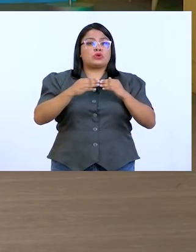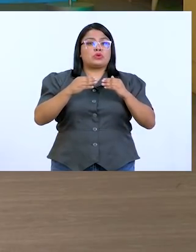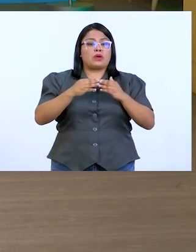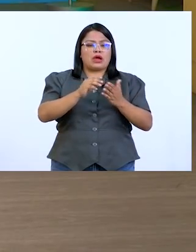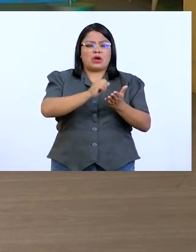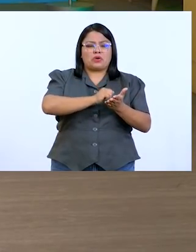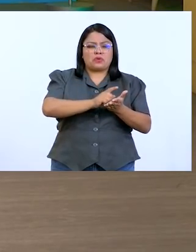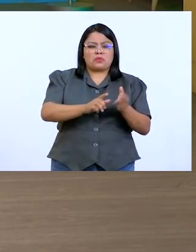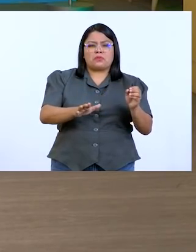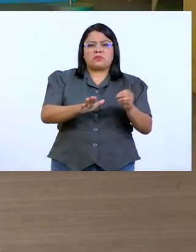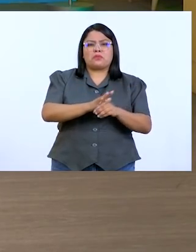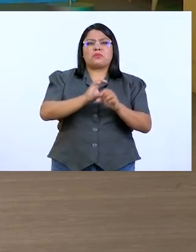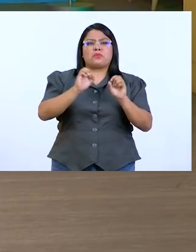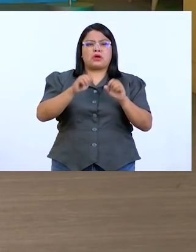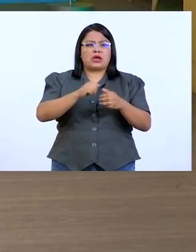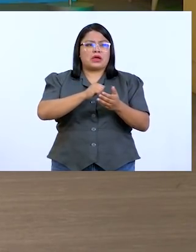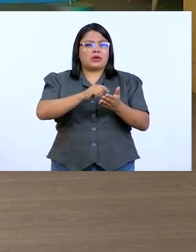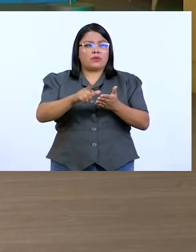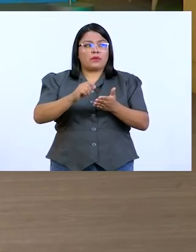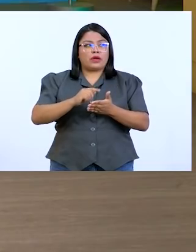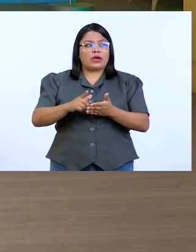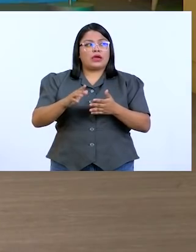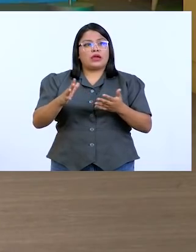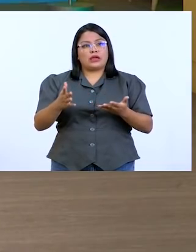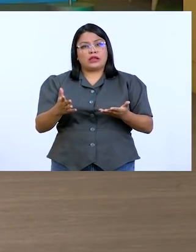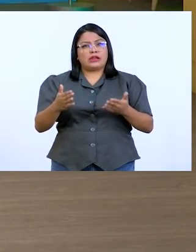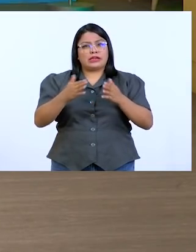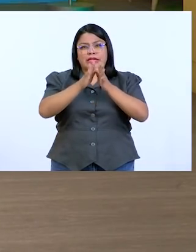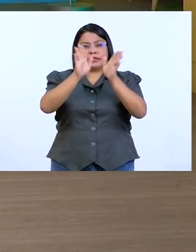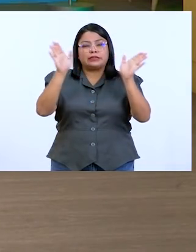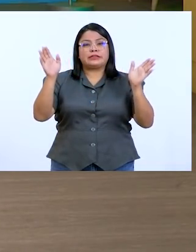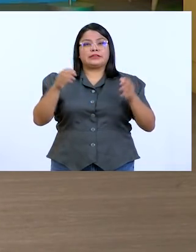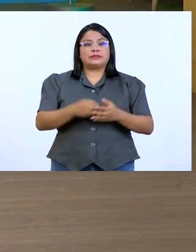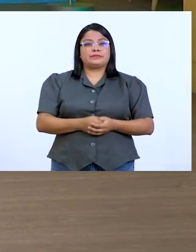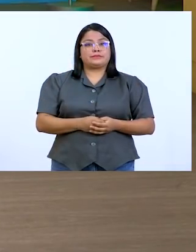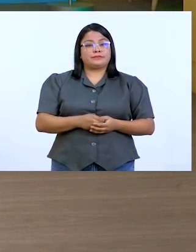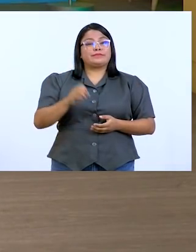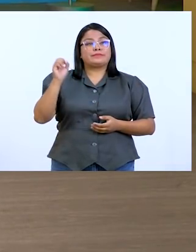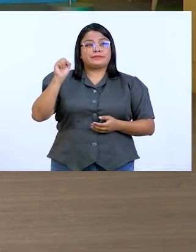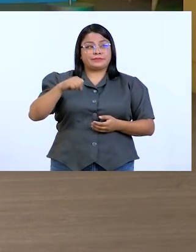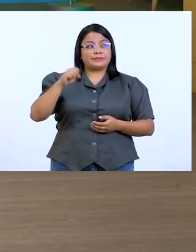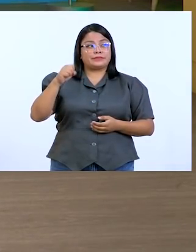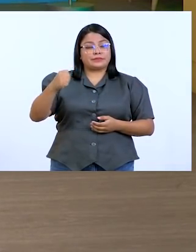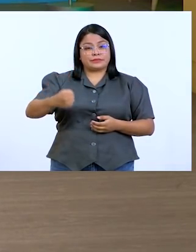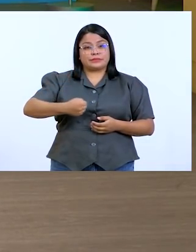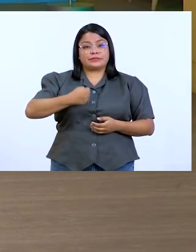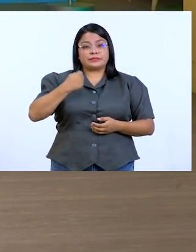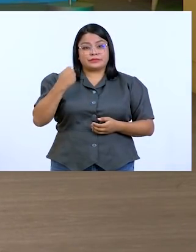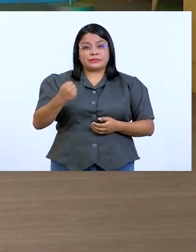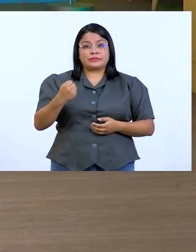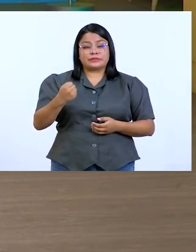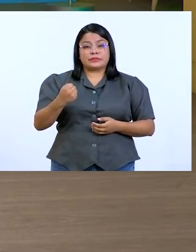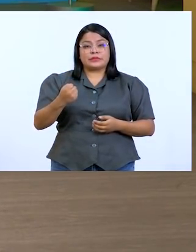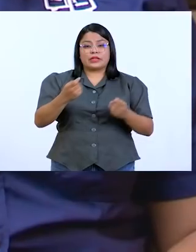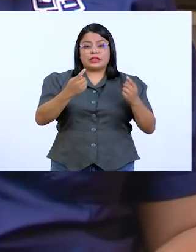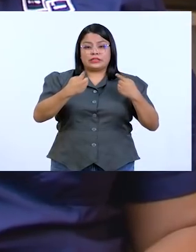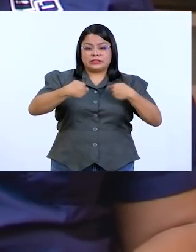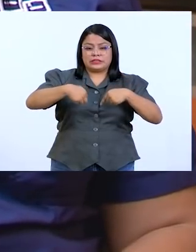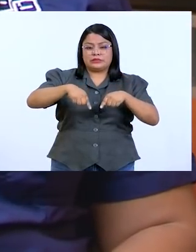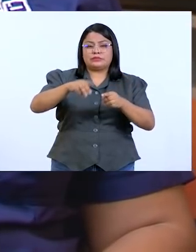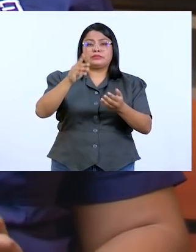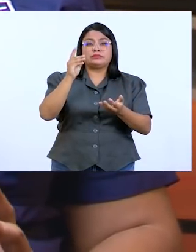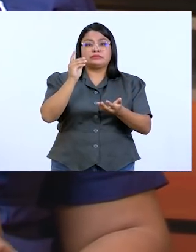a nivel de centro educativo, ¿verdad? Como escuela o como centro educativo en general. Sí, fundamentalmente la